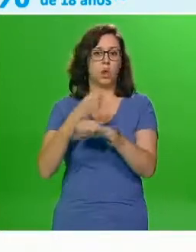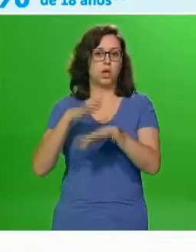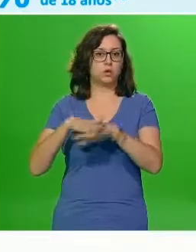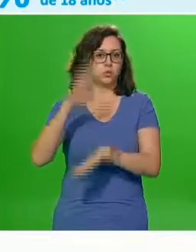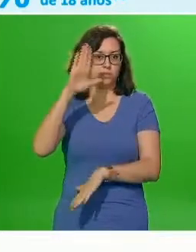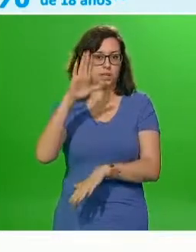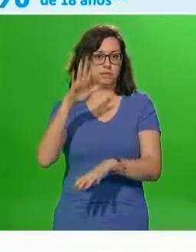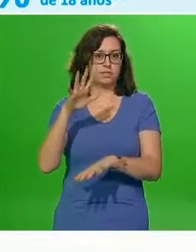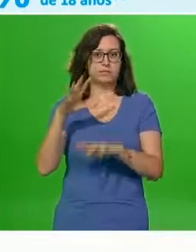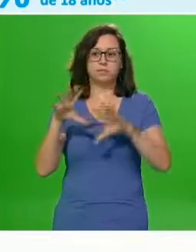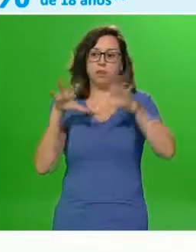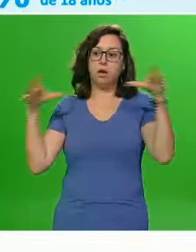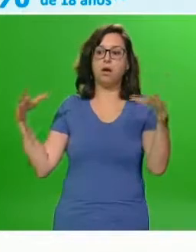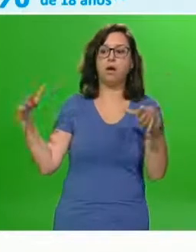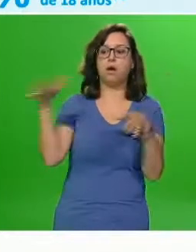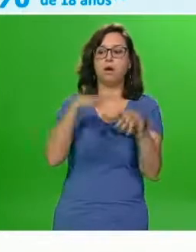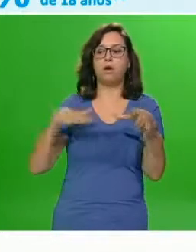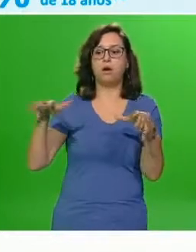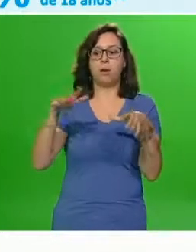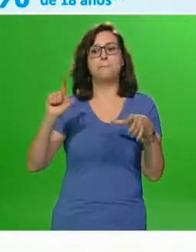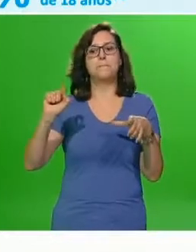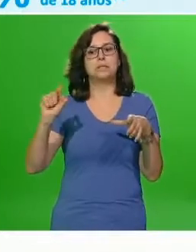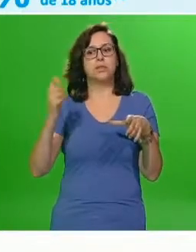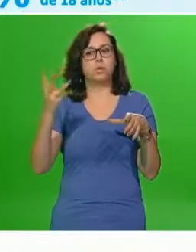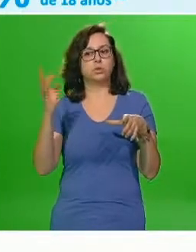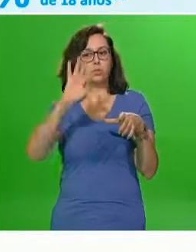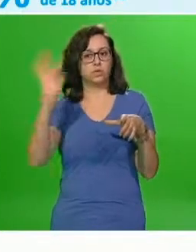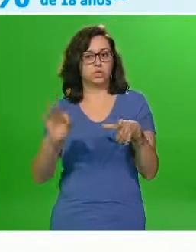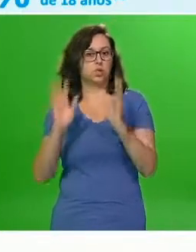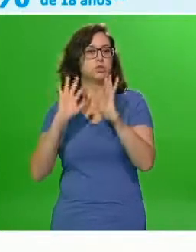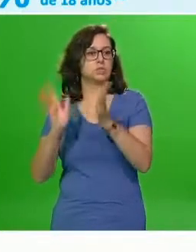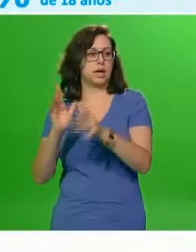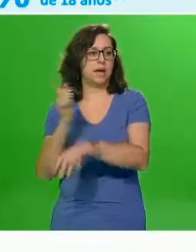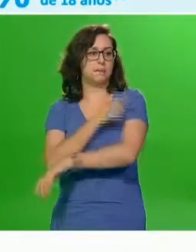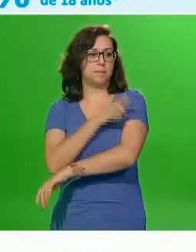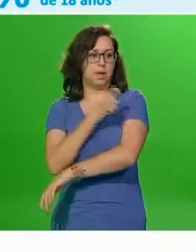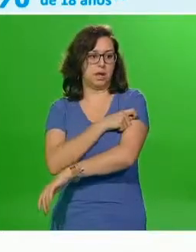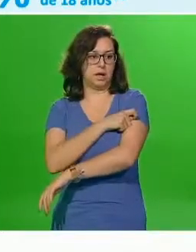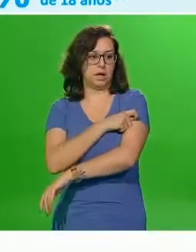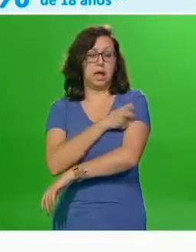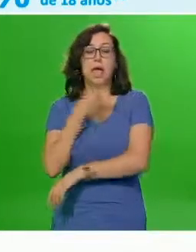de 18 años. De este total, de estos